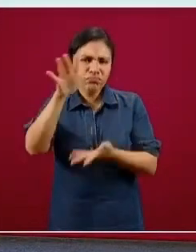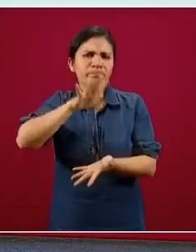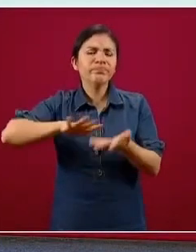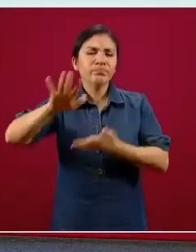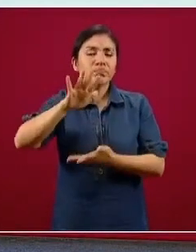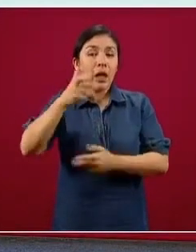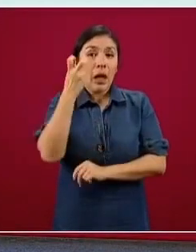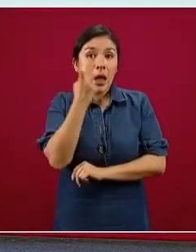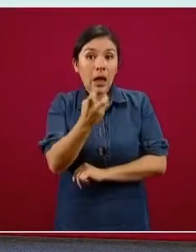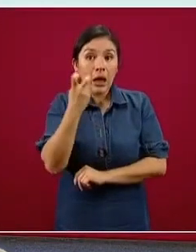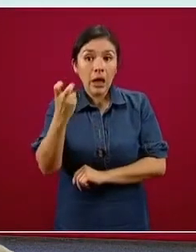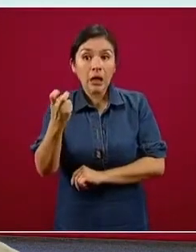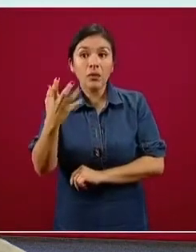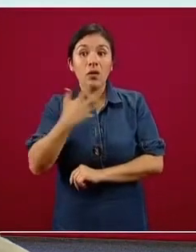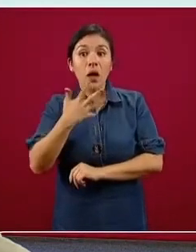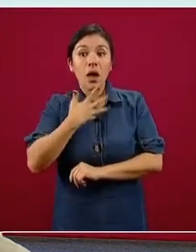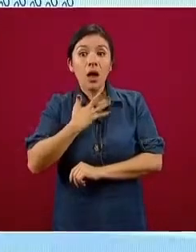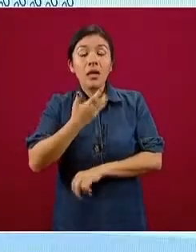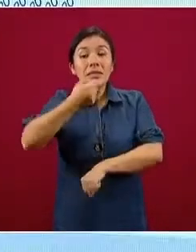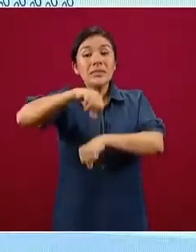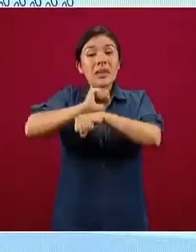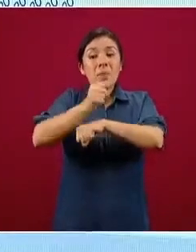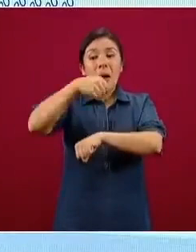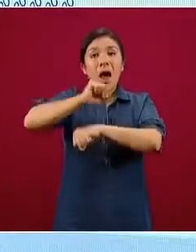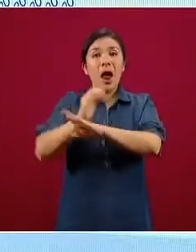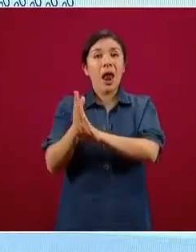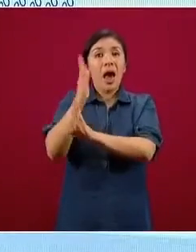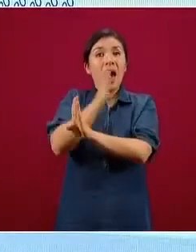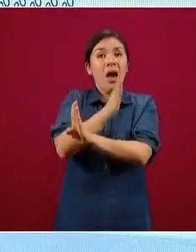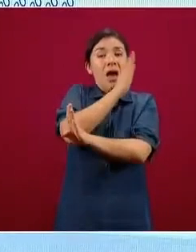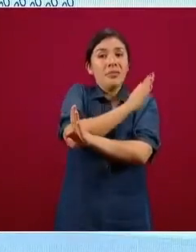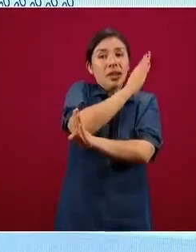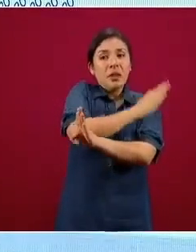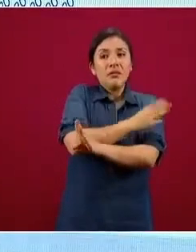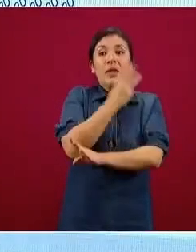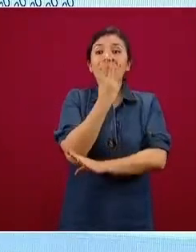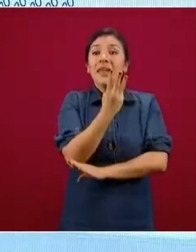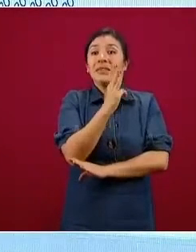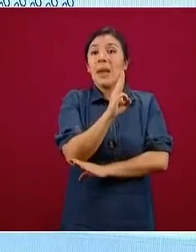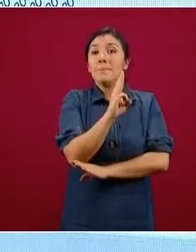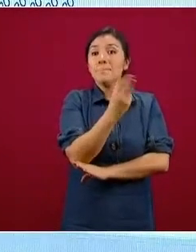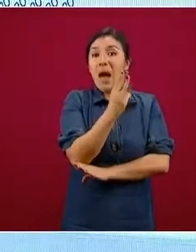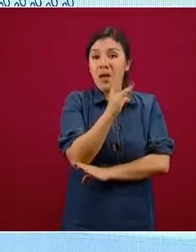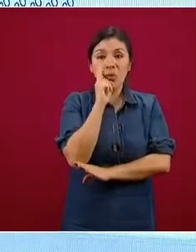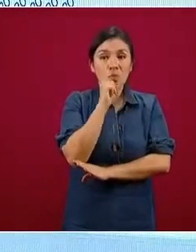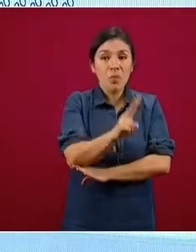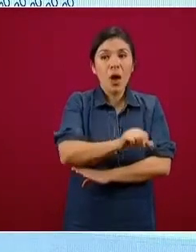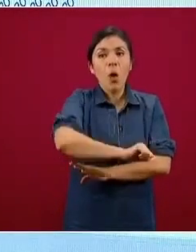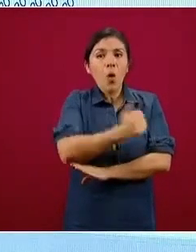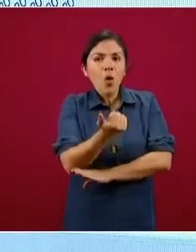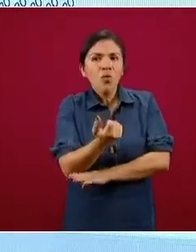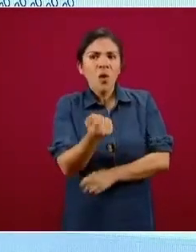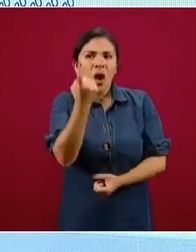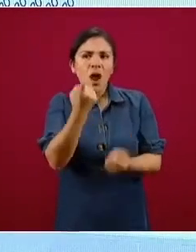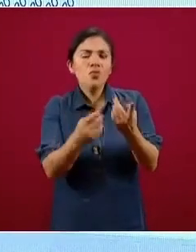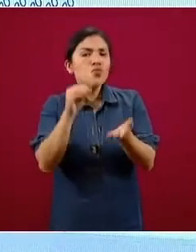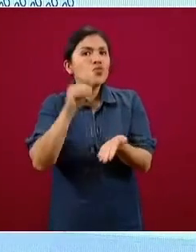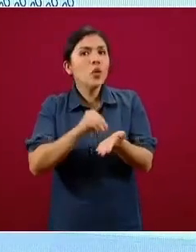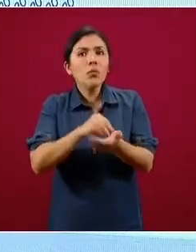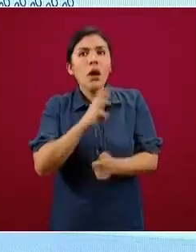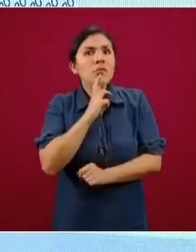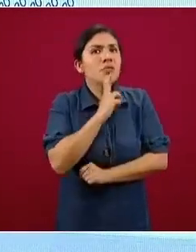los casos de semanas atrás, vean ustedes, es 3 de mayo y todavía tenemos aquí algunos que no han